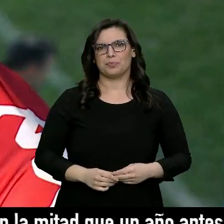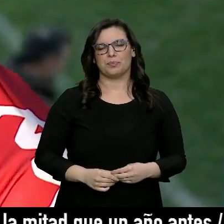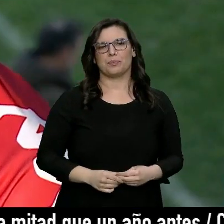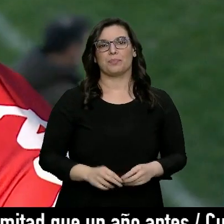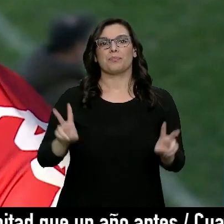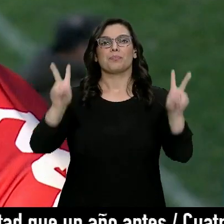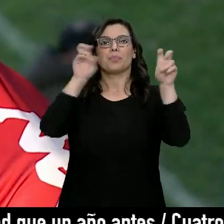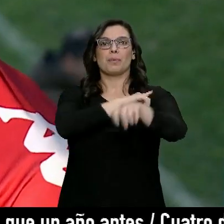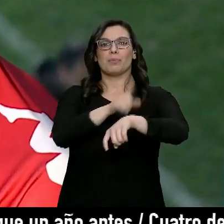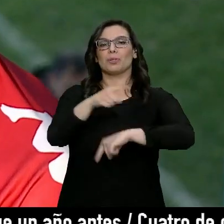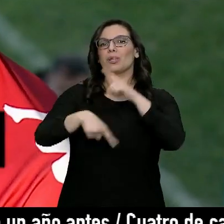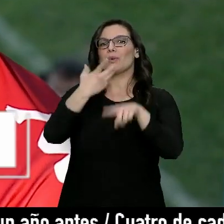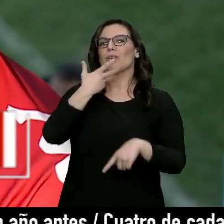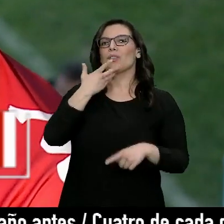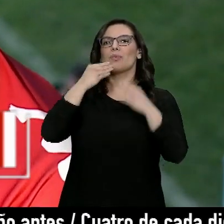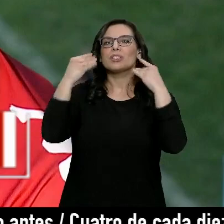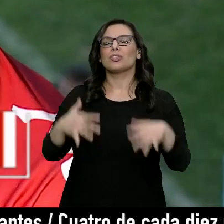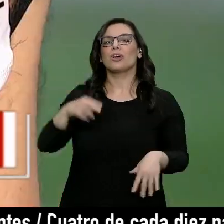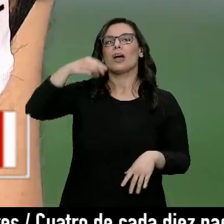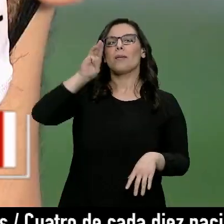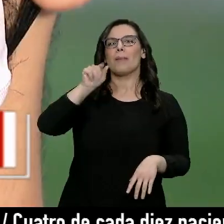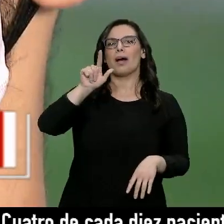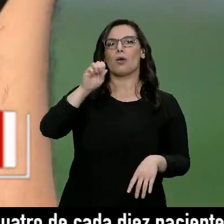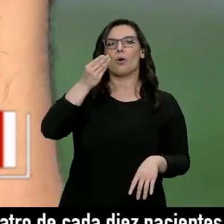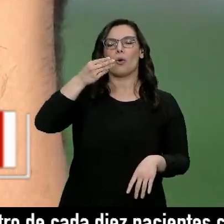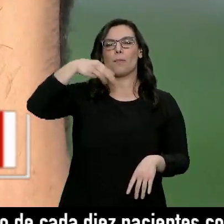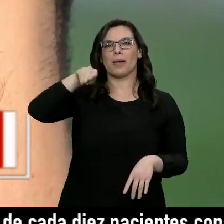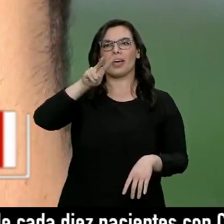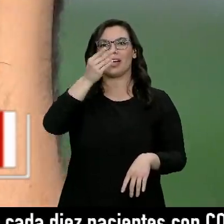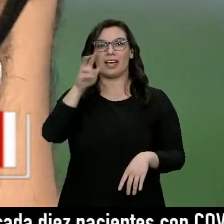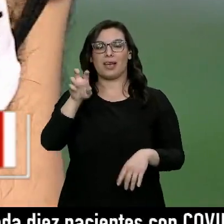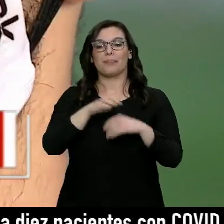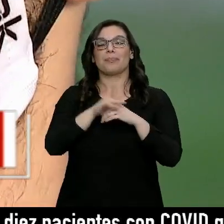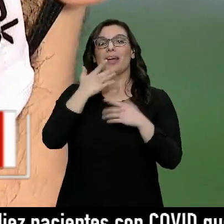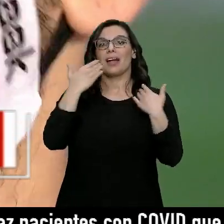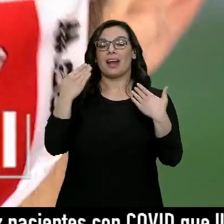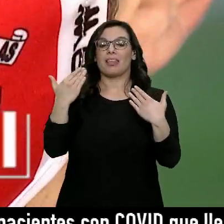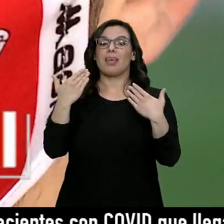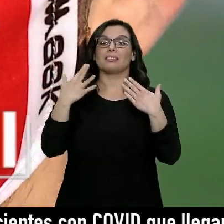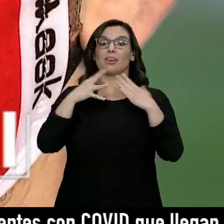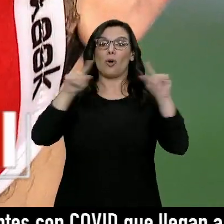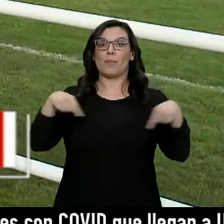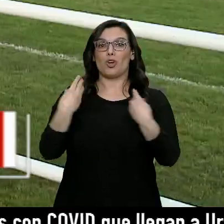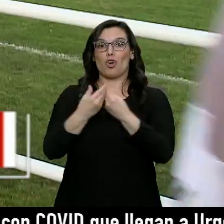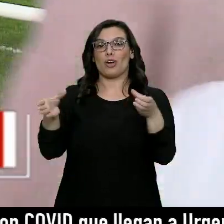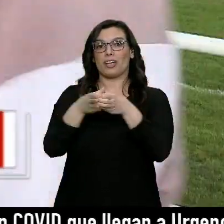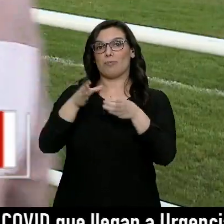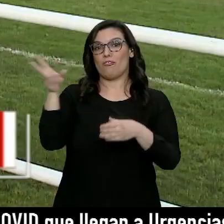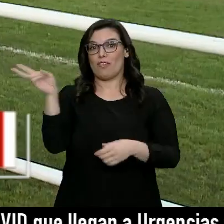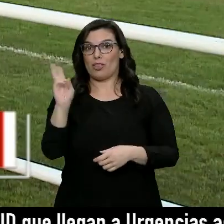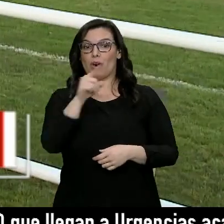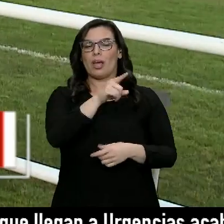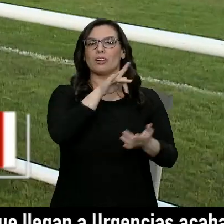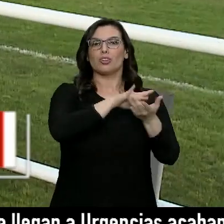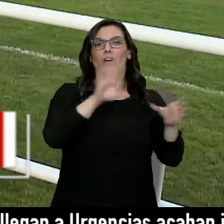En deportes conoceremos la historia de Jesús Palomeque. Gracias al convenio con el Real Valladolid, el defensor pasó de jugar en tercera